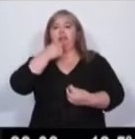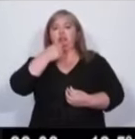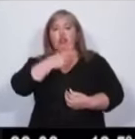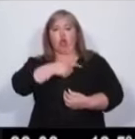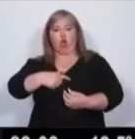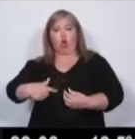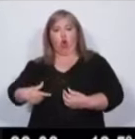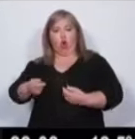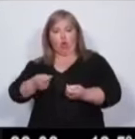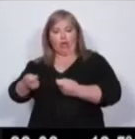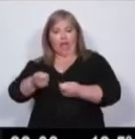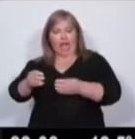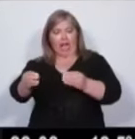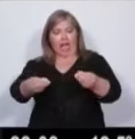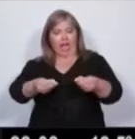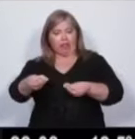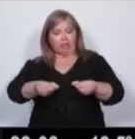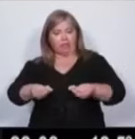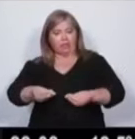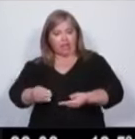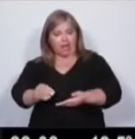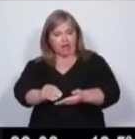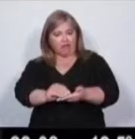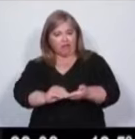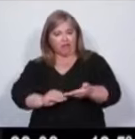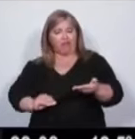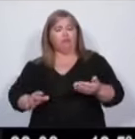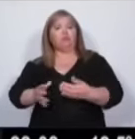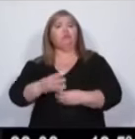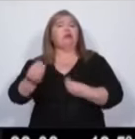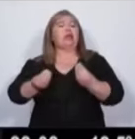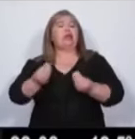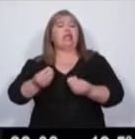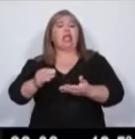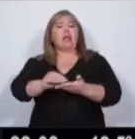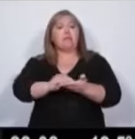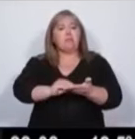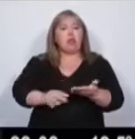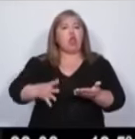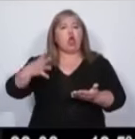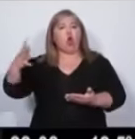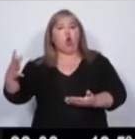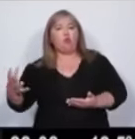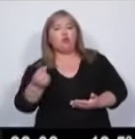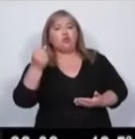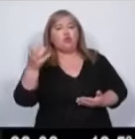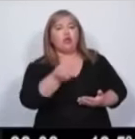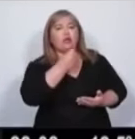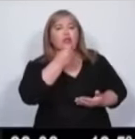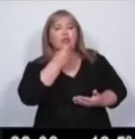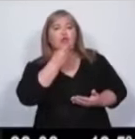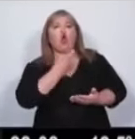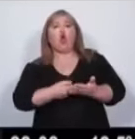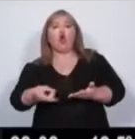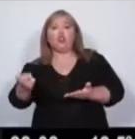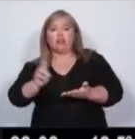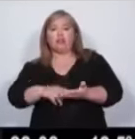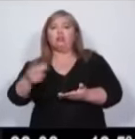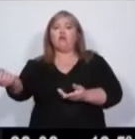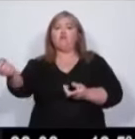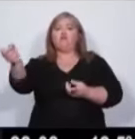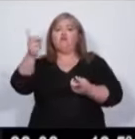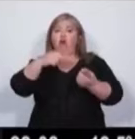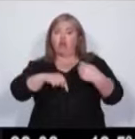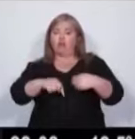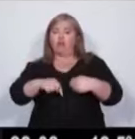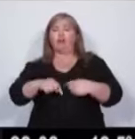la economía para que el empleo y las oportunidades vuelvan a estar en nuestra provincia. Que los jóvenes que quieran irse a otra parte